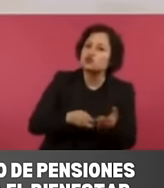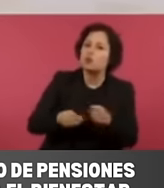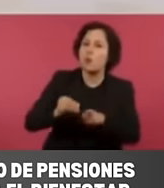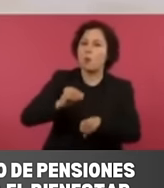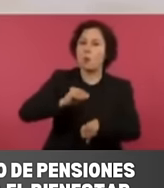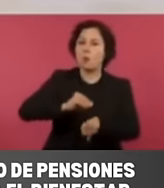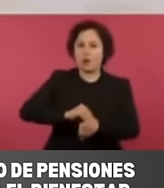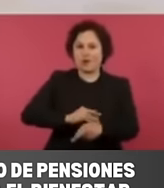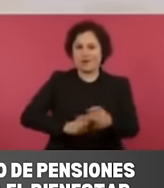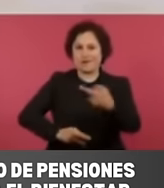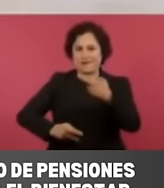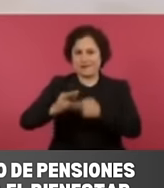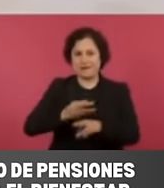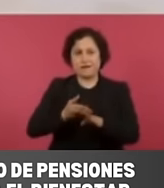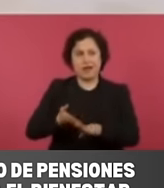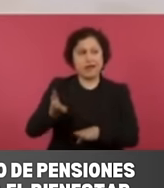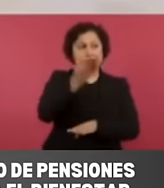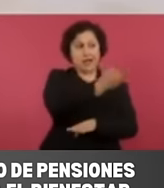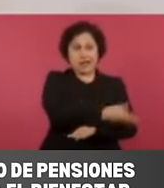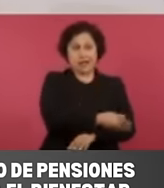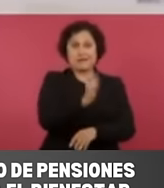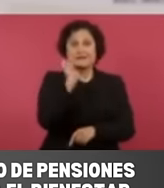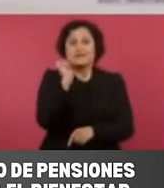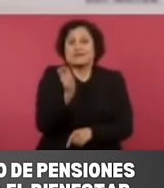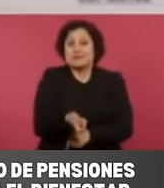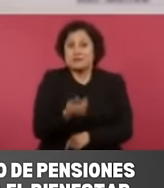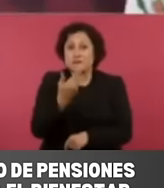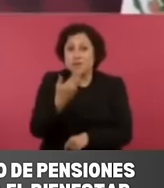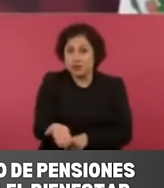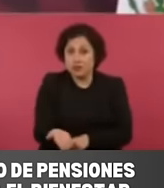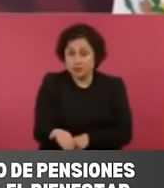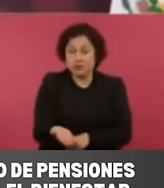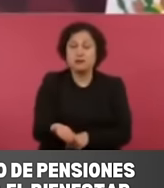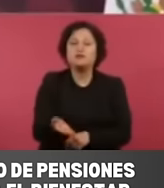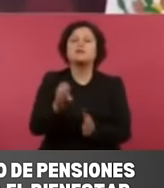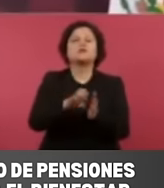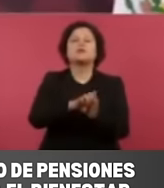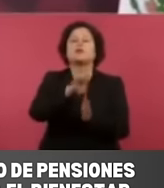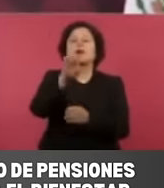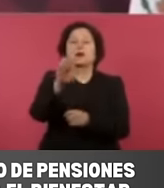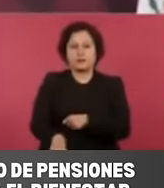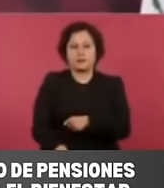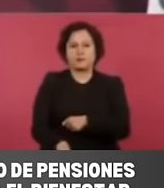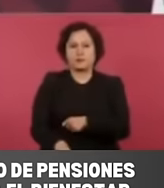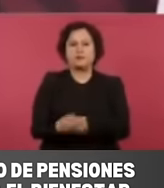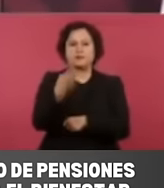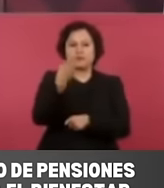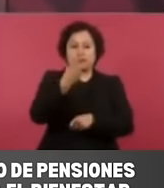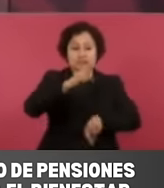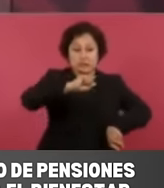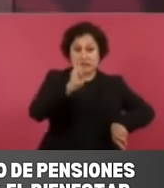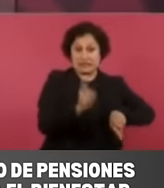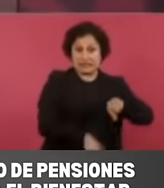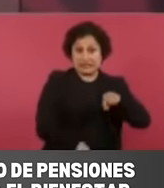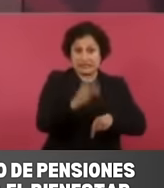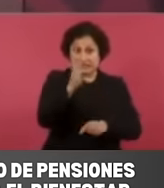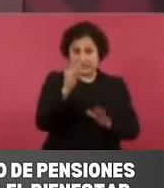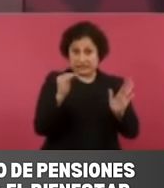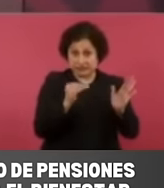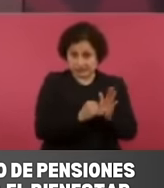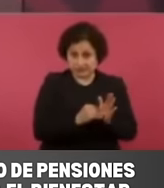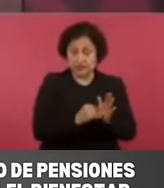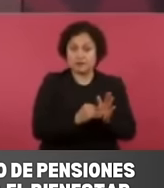¿Cómo logramos que en vez de estos 3,000 se acerquen y obtengan